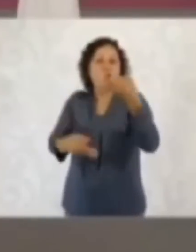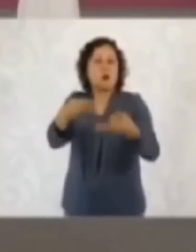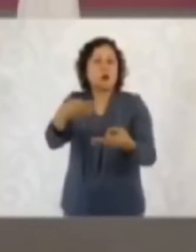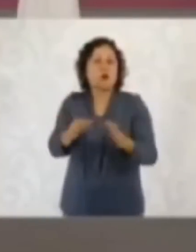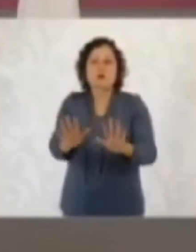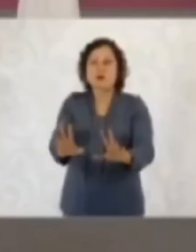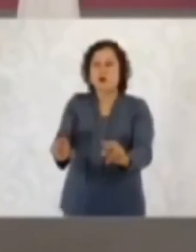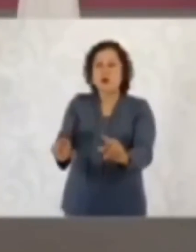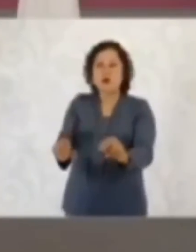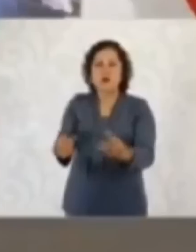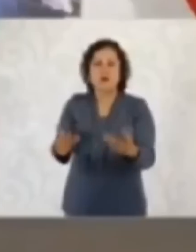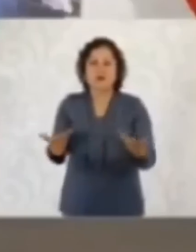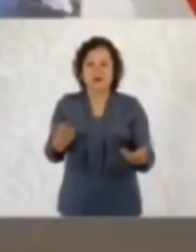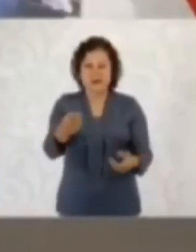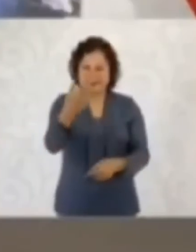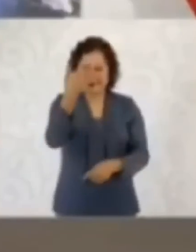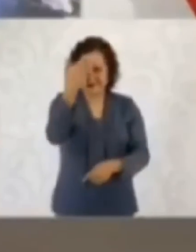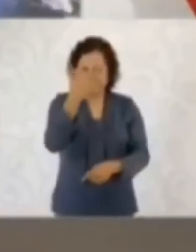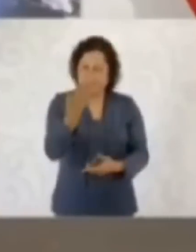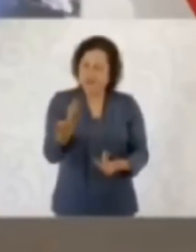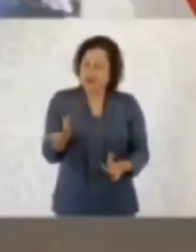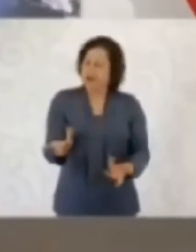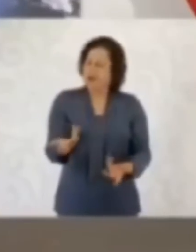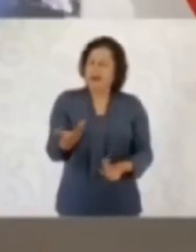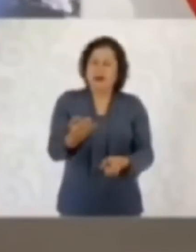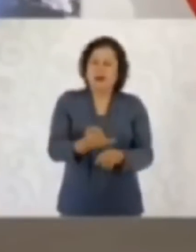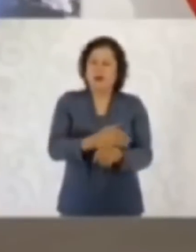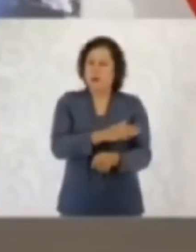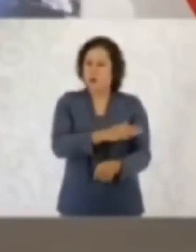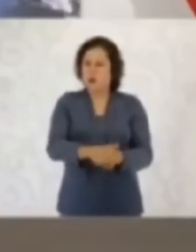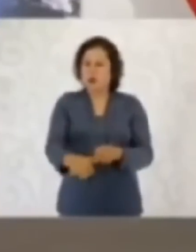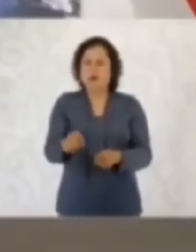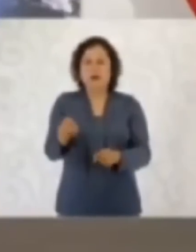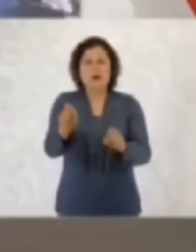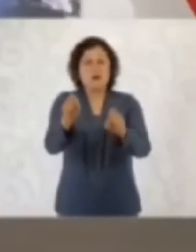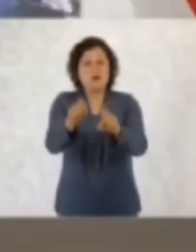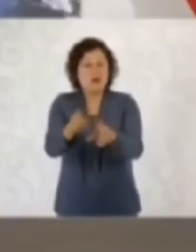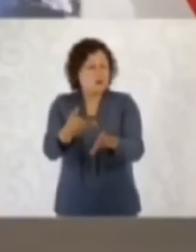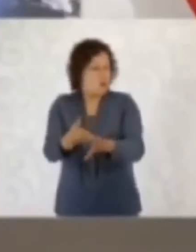que se tenía entre el poder político y muchos factores de poder para seguir